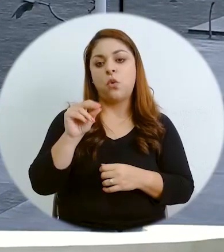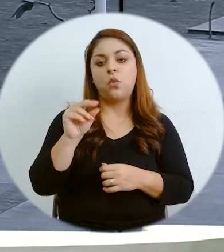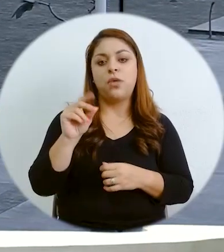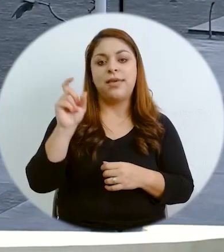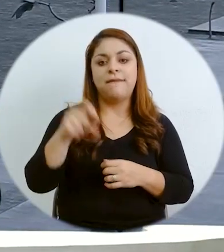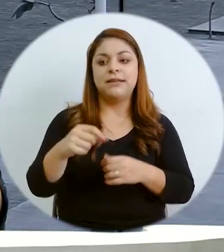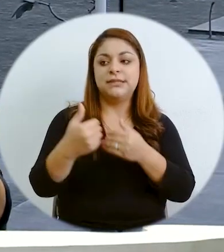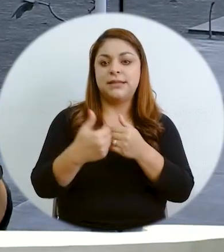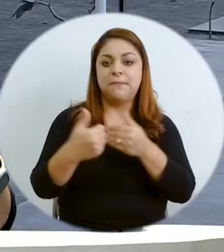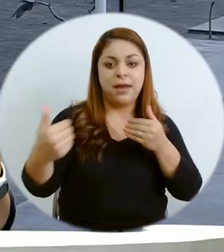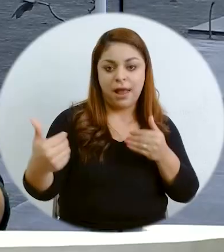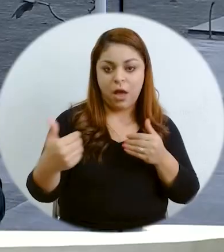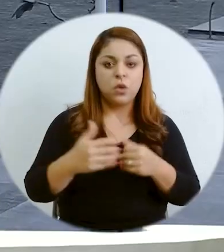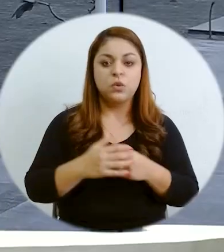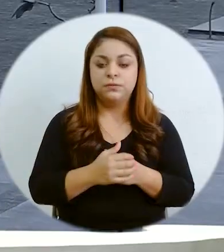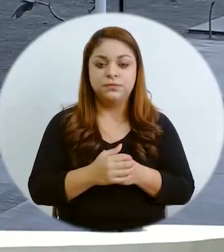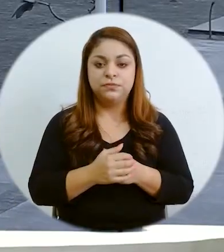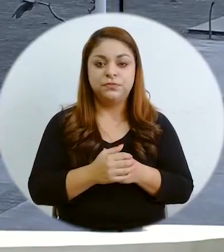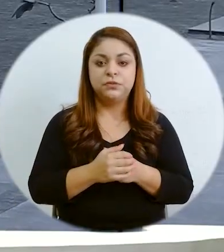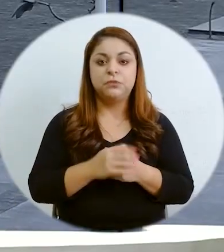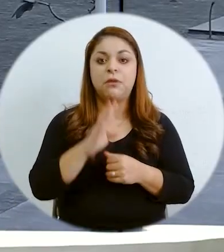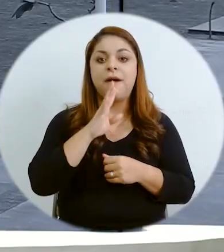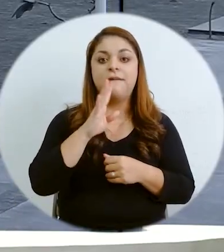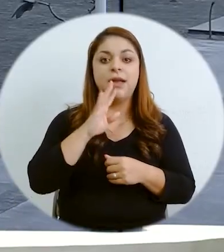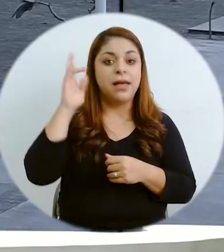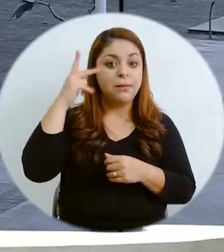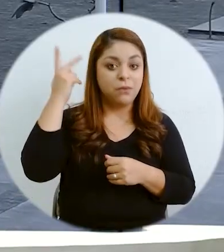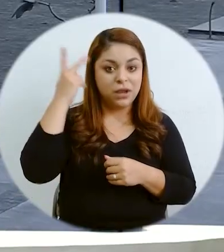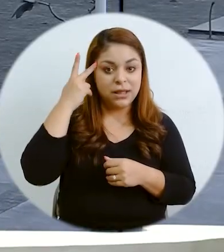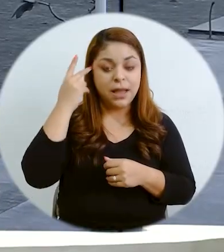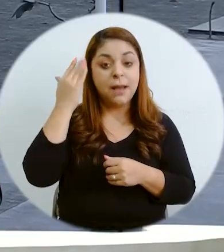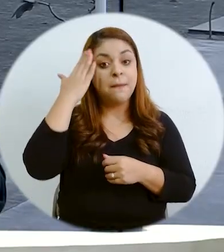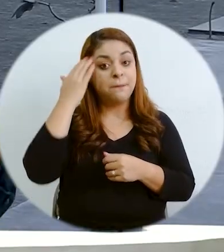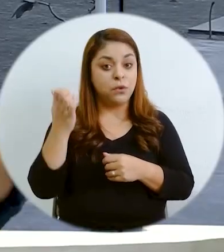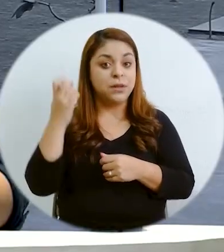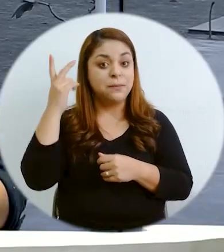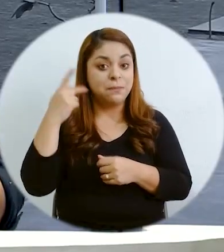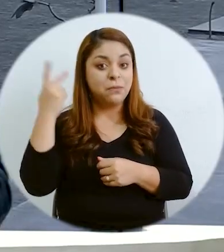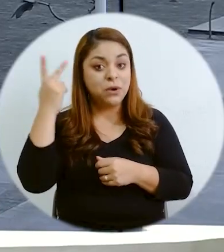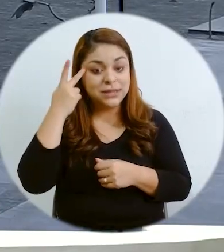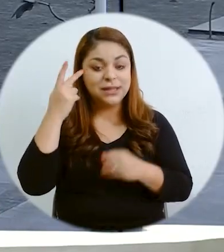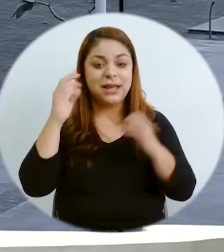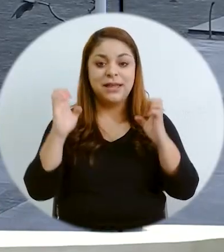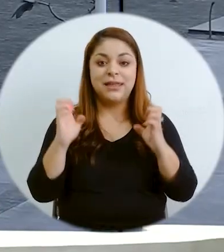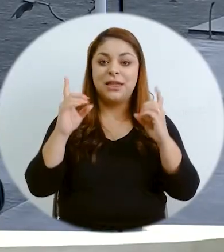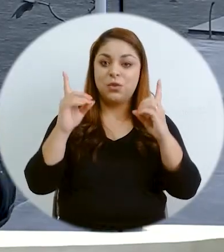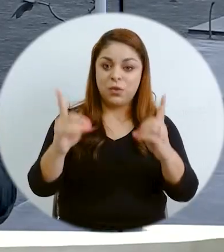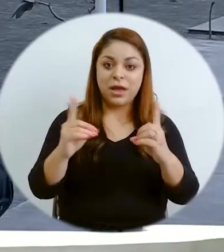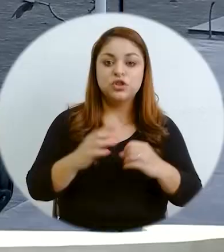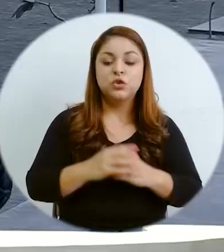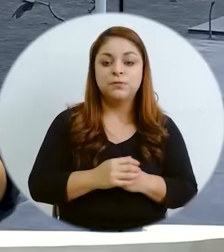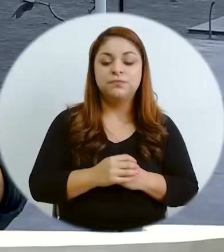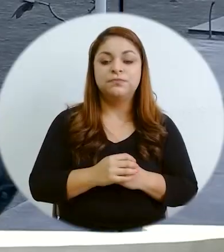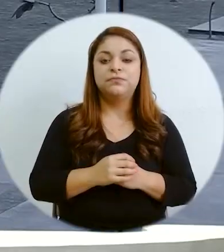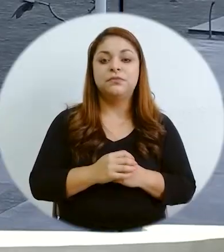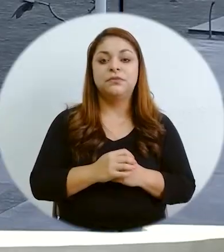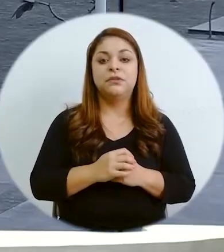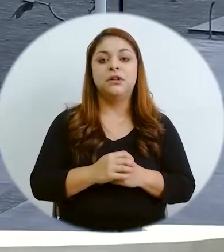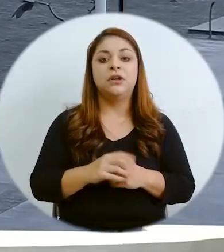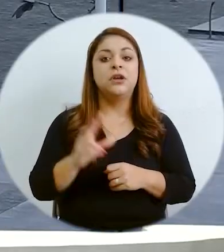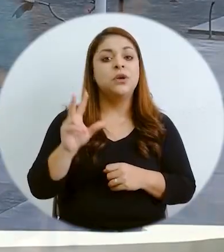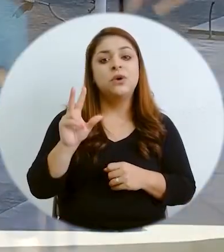estar separada de esto que veníamos hablando de la política. ¿Por qué? Porque la política en educación no